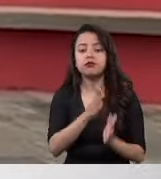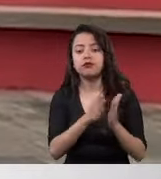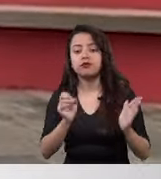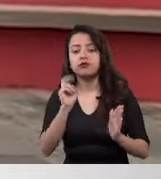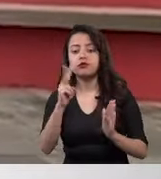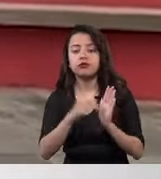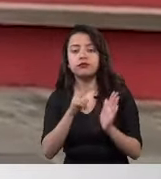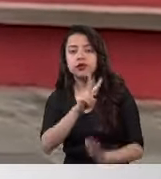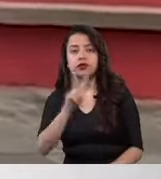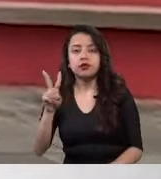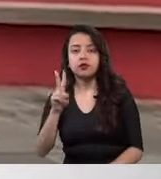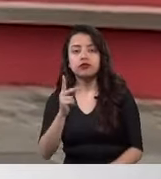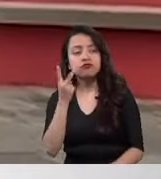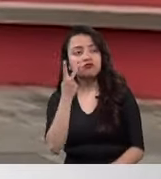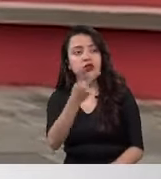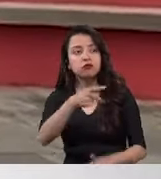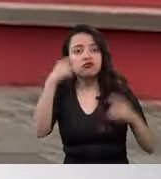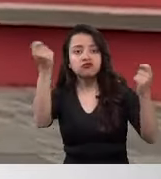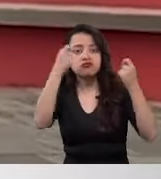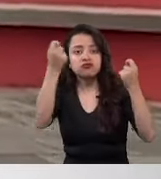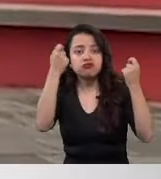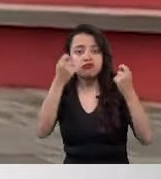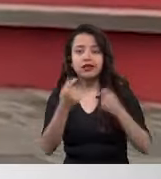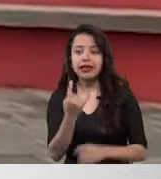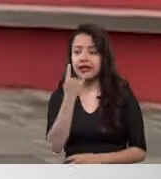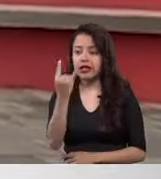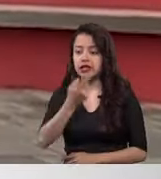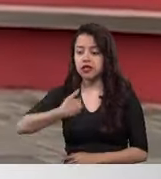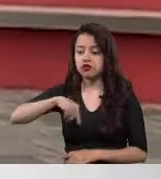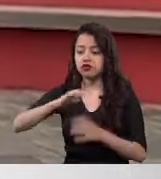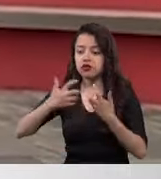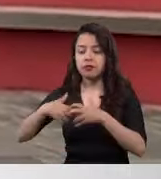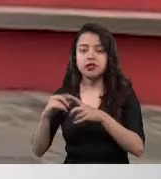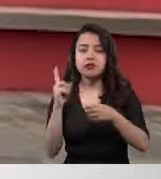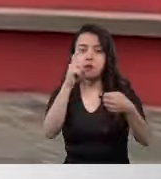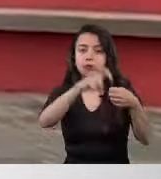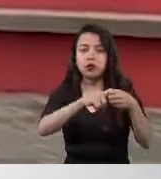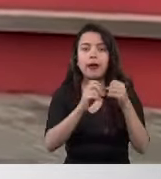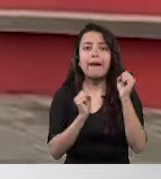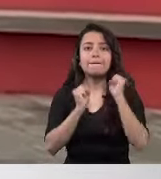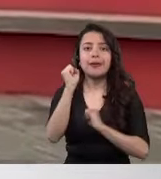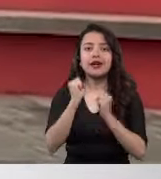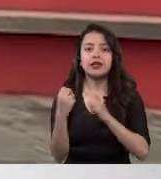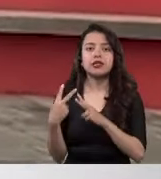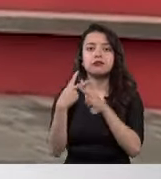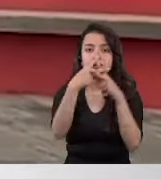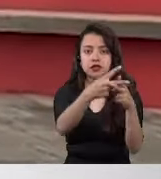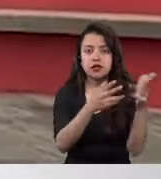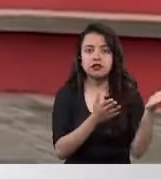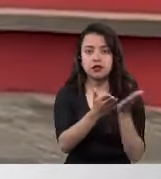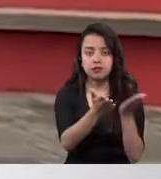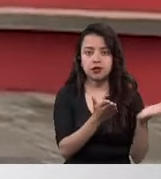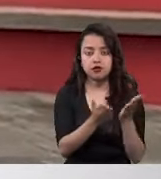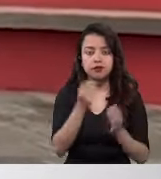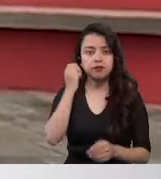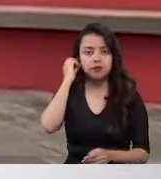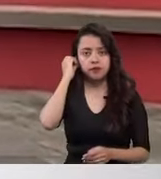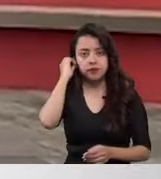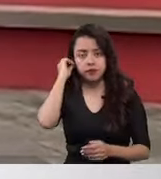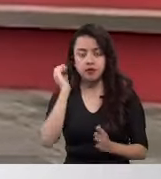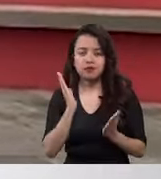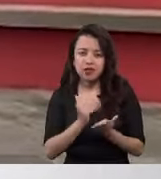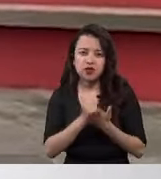el llamado de la unidad para, con nuestras empresas, nuestras máquinas y nuestro personal, atender la temporada